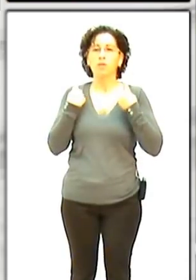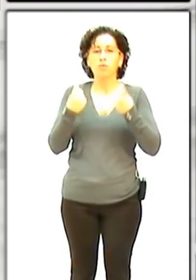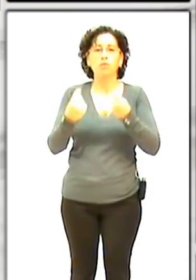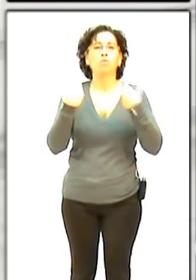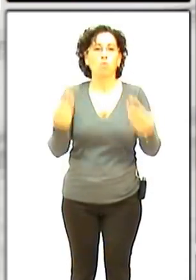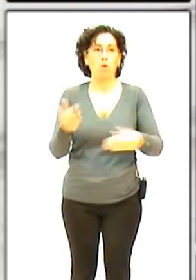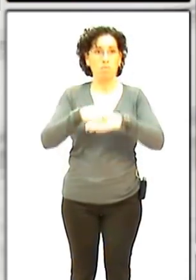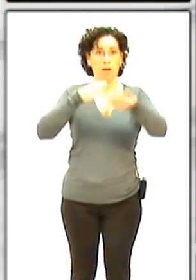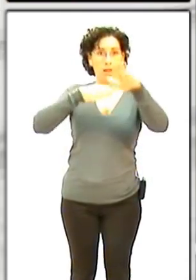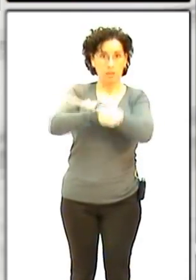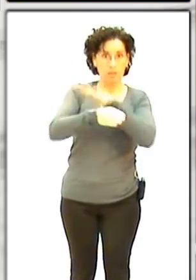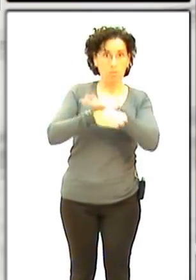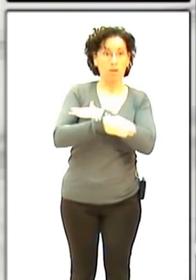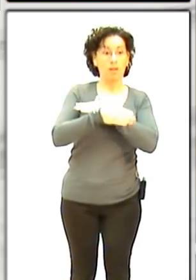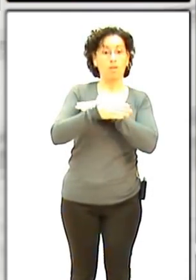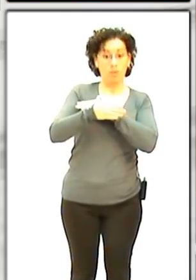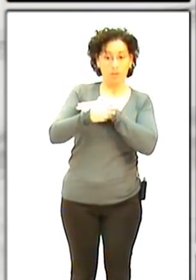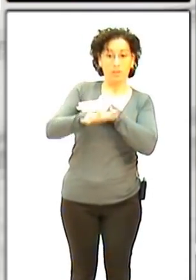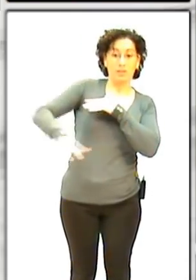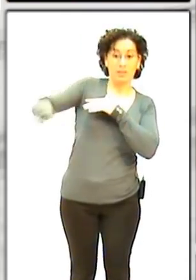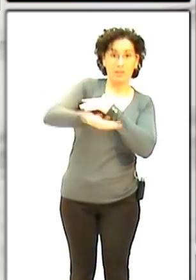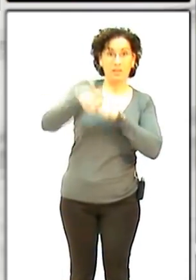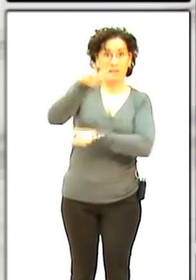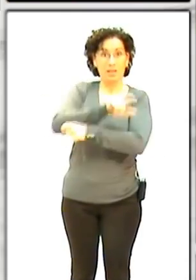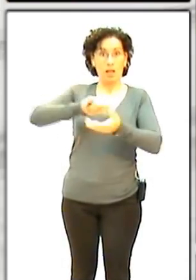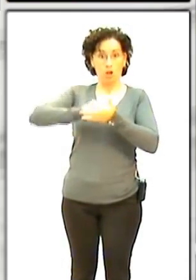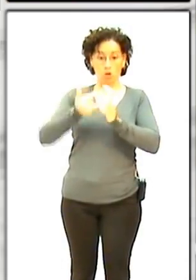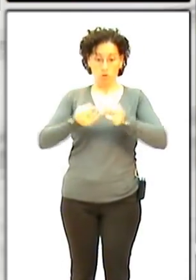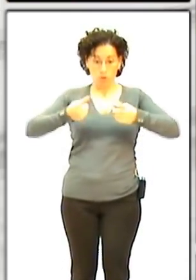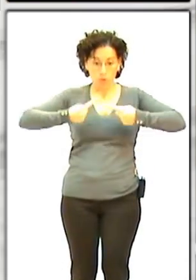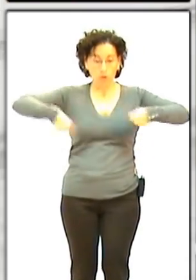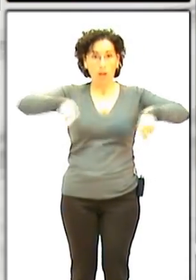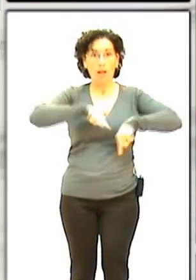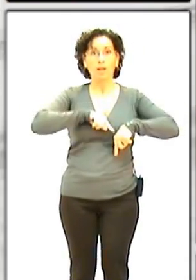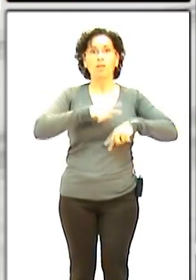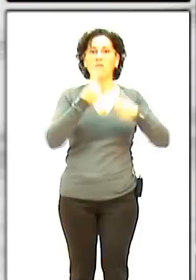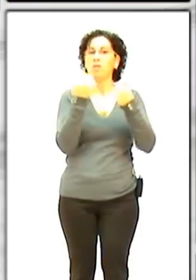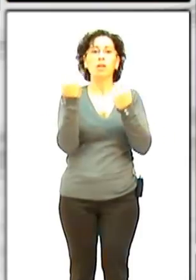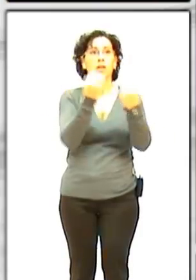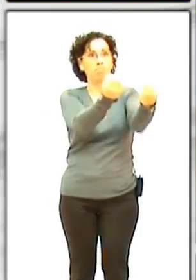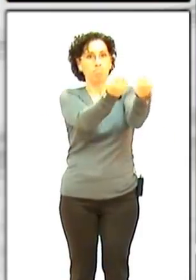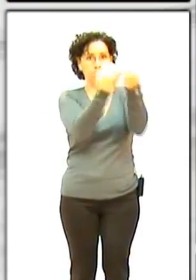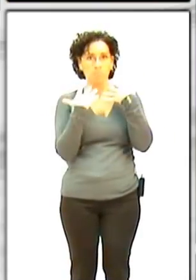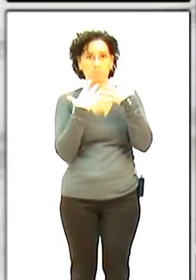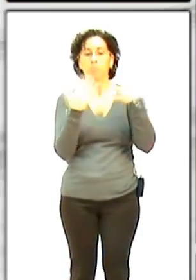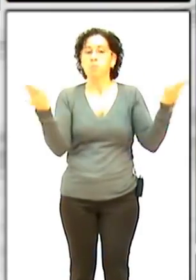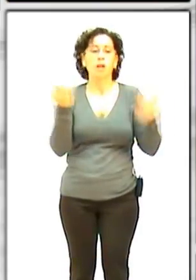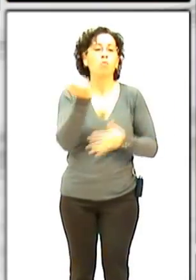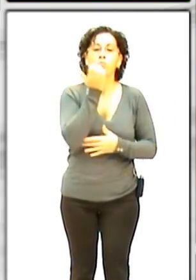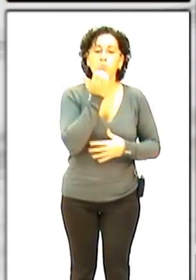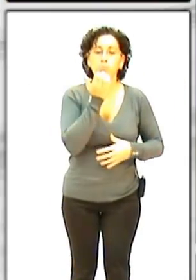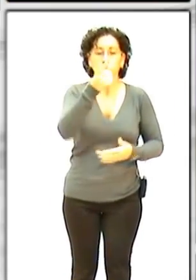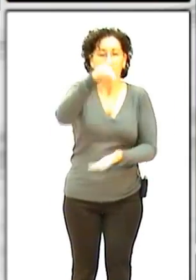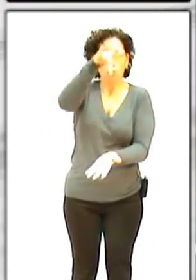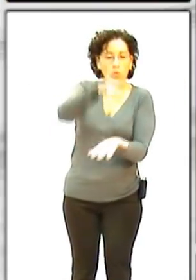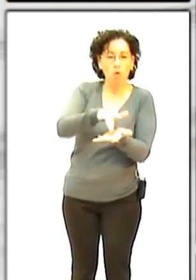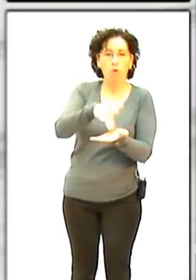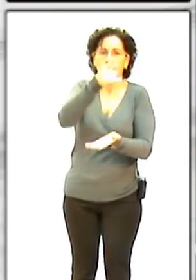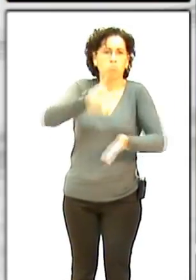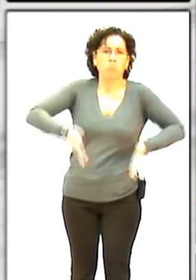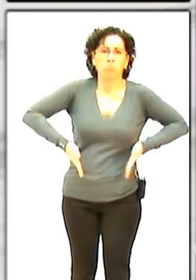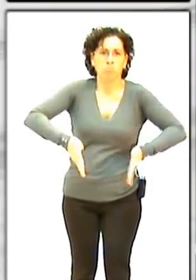los técnicos que lo hacen, a los técnicos que hacemos cartografía, nos digan, pues cuando representéis una